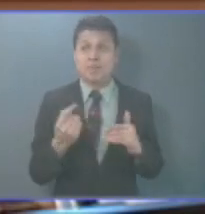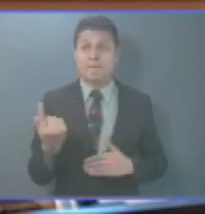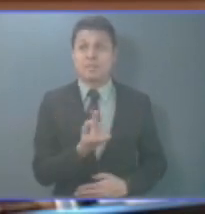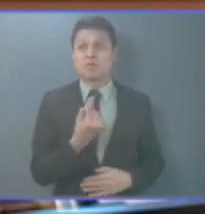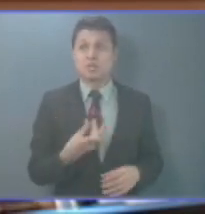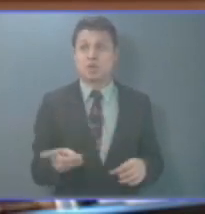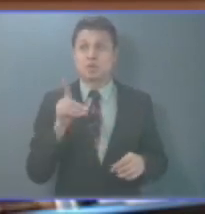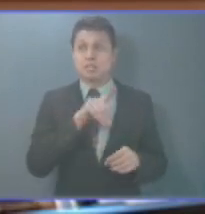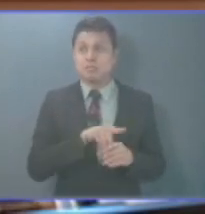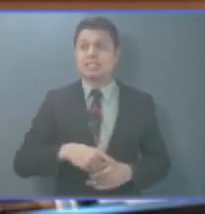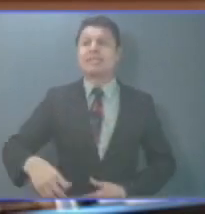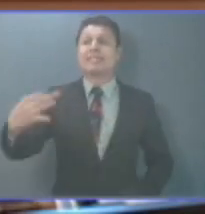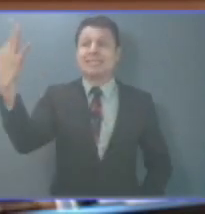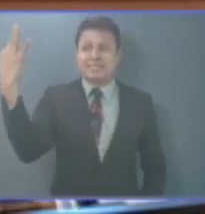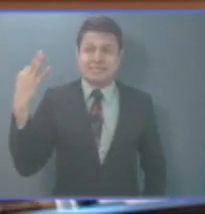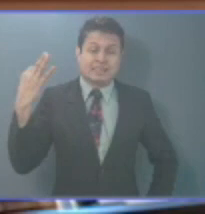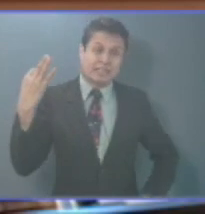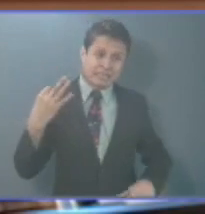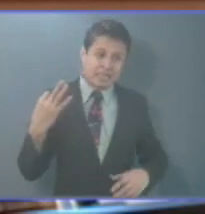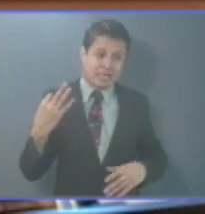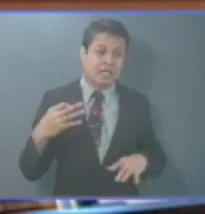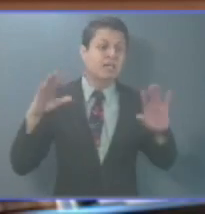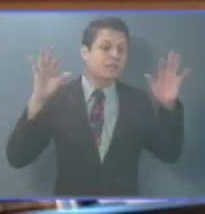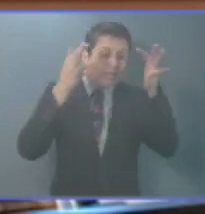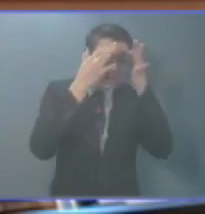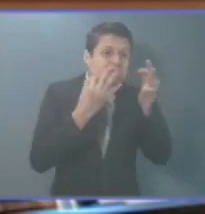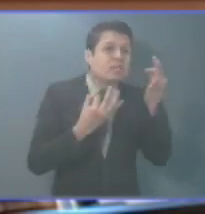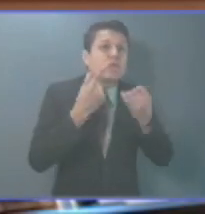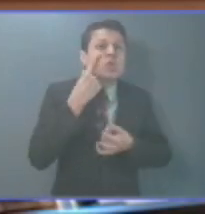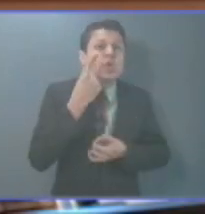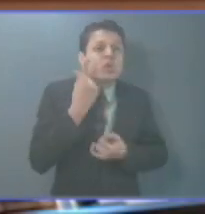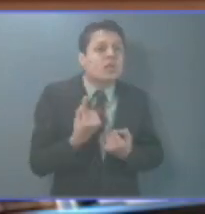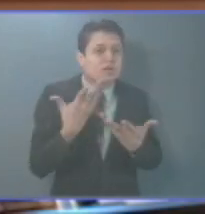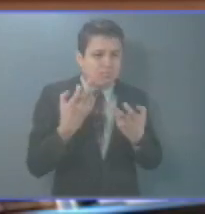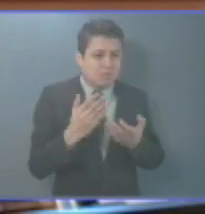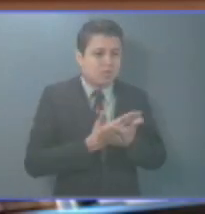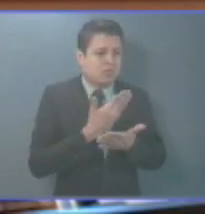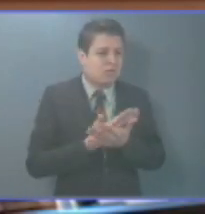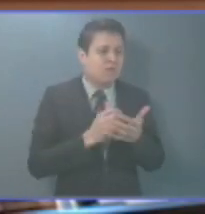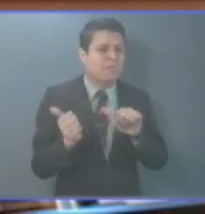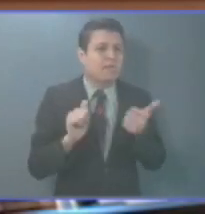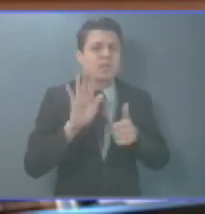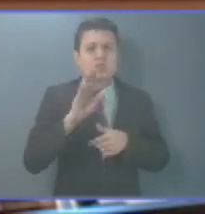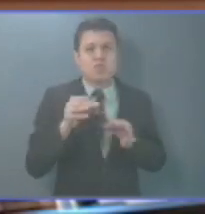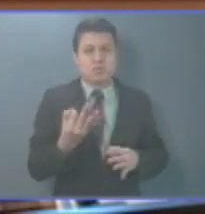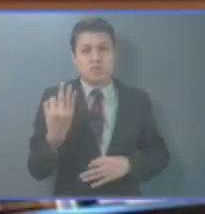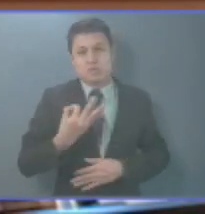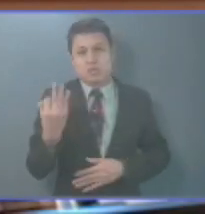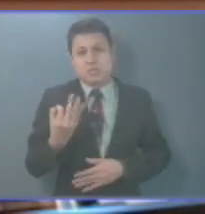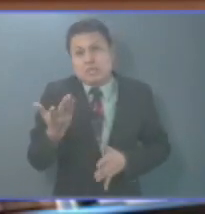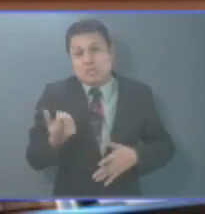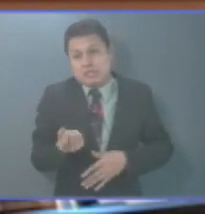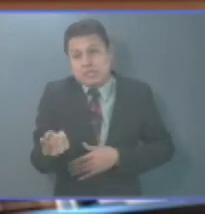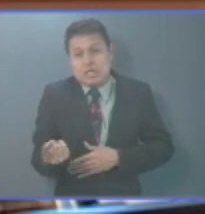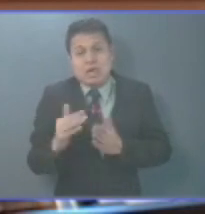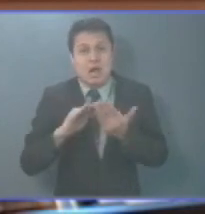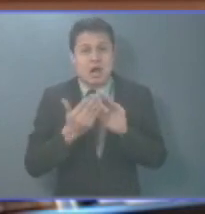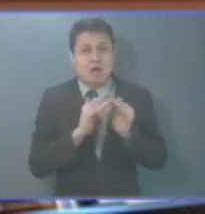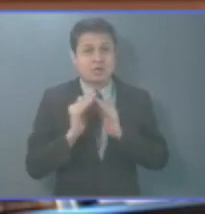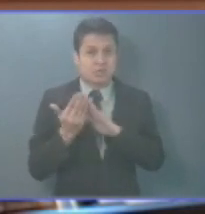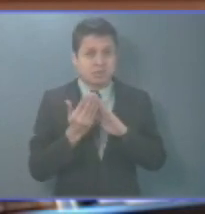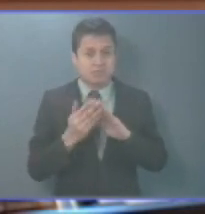con discapacidad tendrán la opción de elegir el centro educativo acorde a sus necesidades y cercano a su